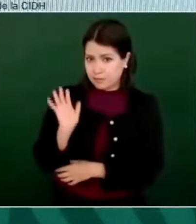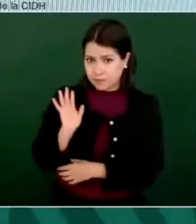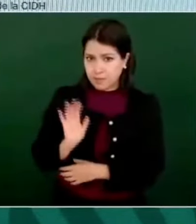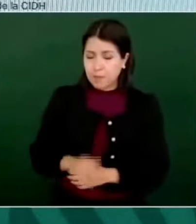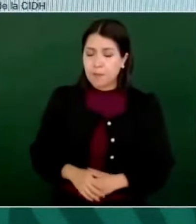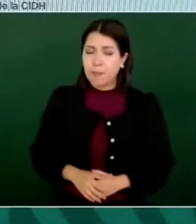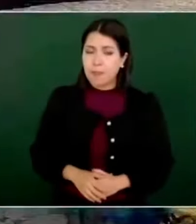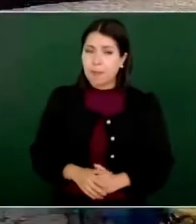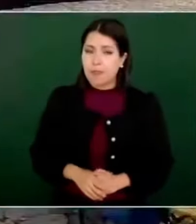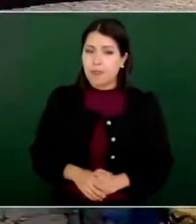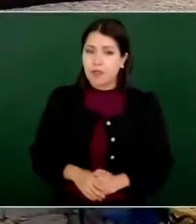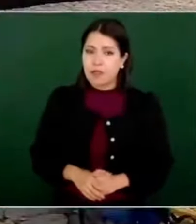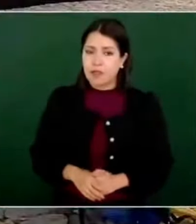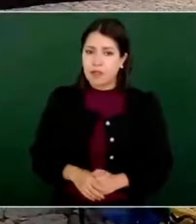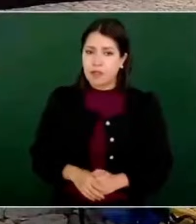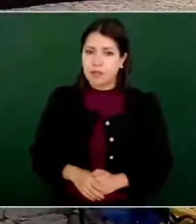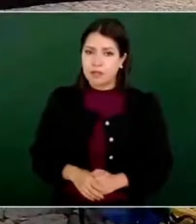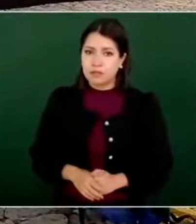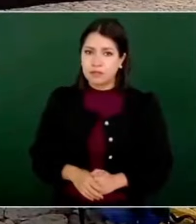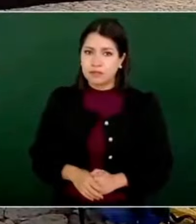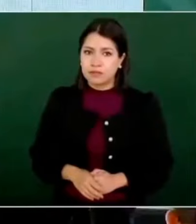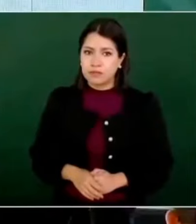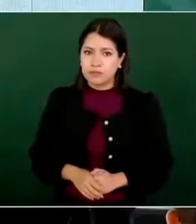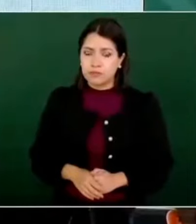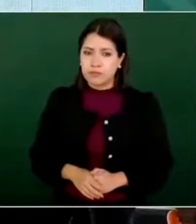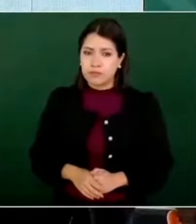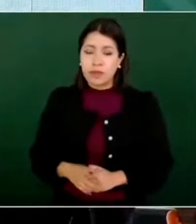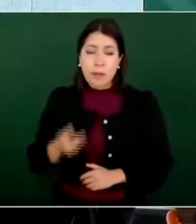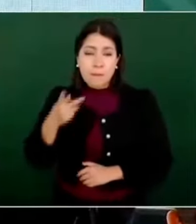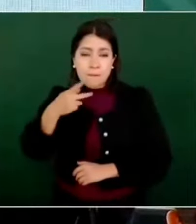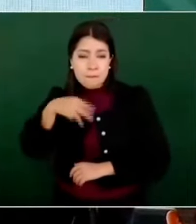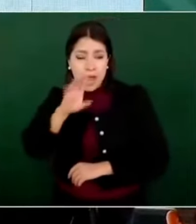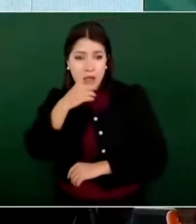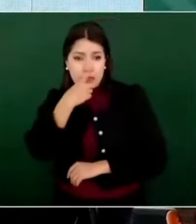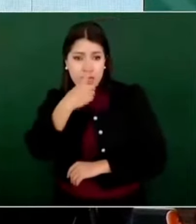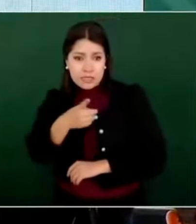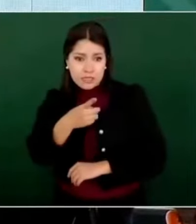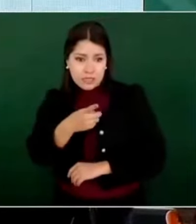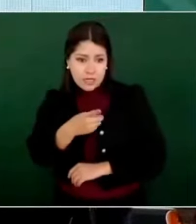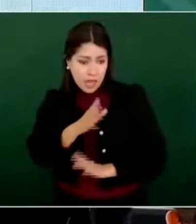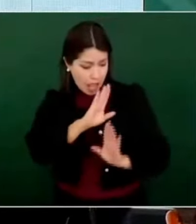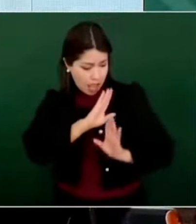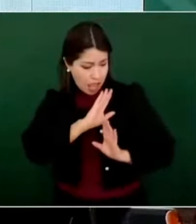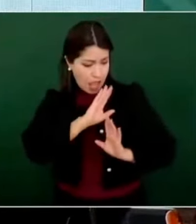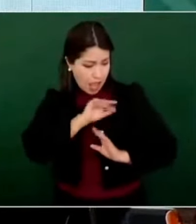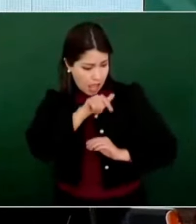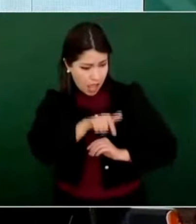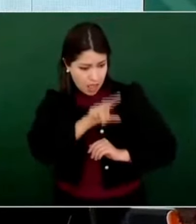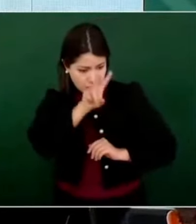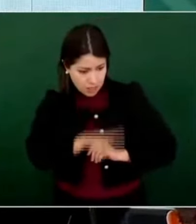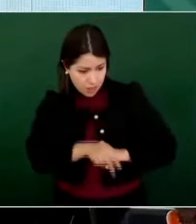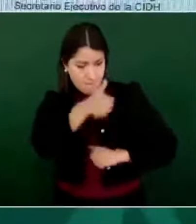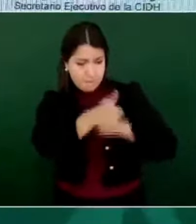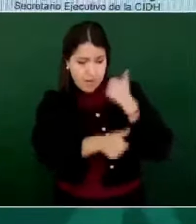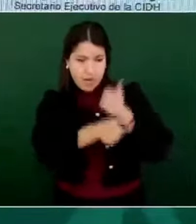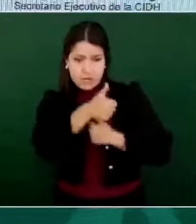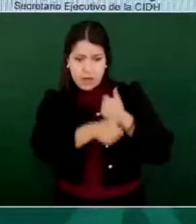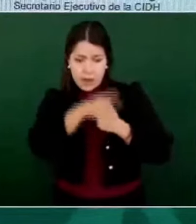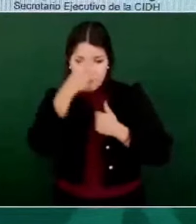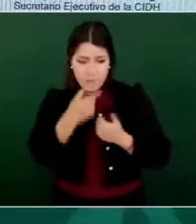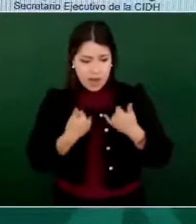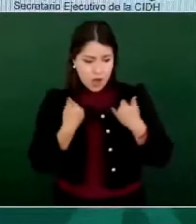organizada pero no se puede decir que participó el ejército en la desaparición